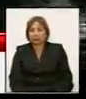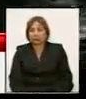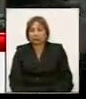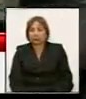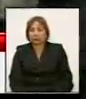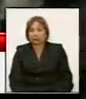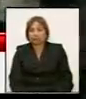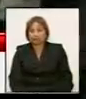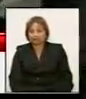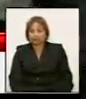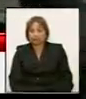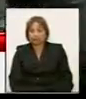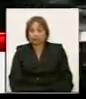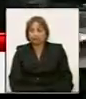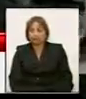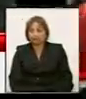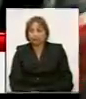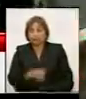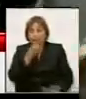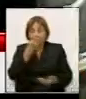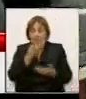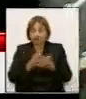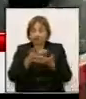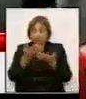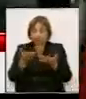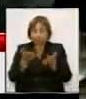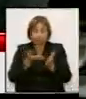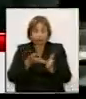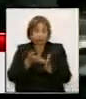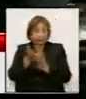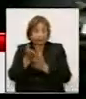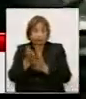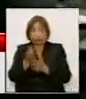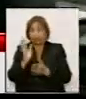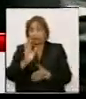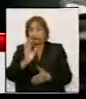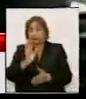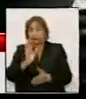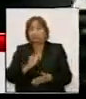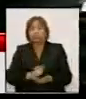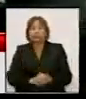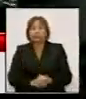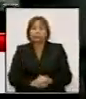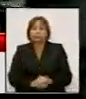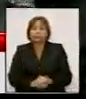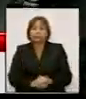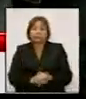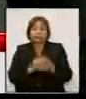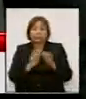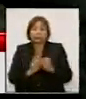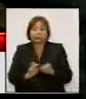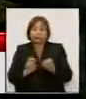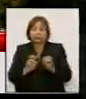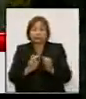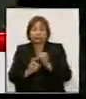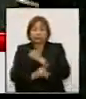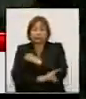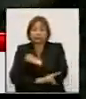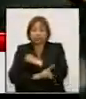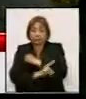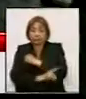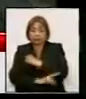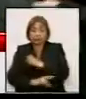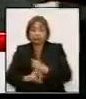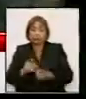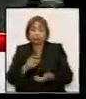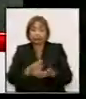Bien, esta es la manera en que se ha despedido el Parlamento Nacional de